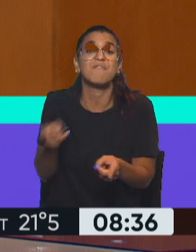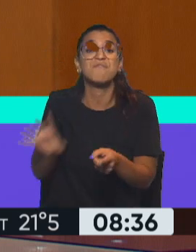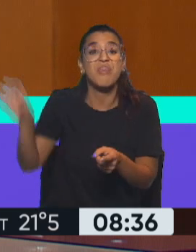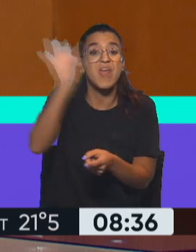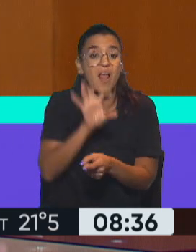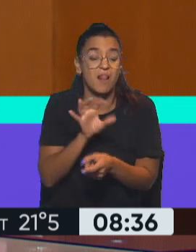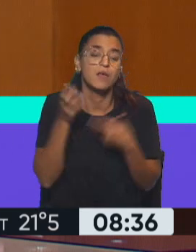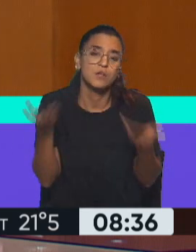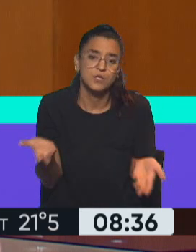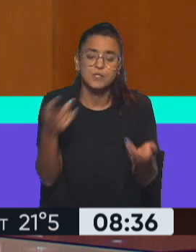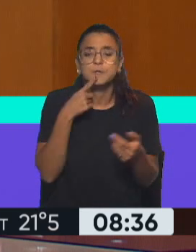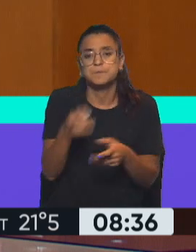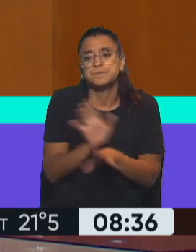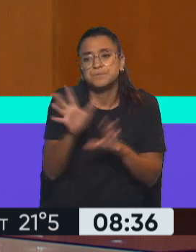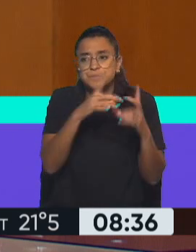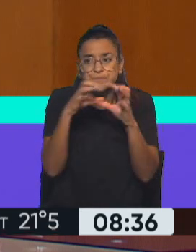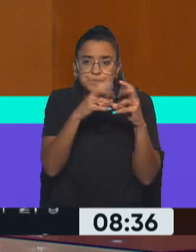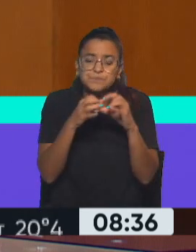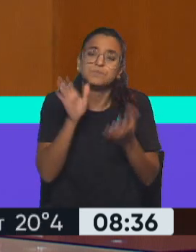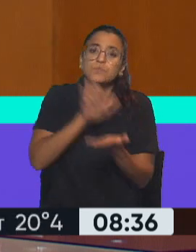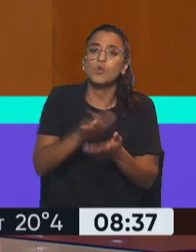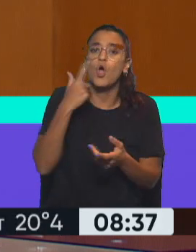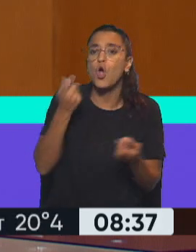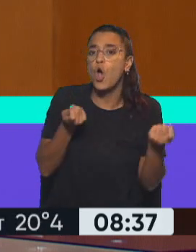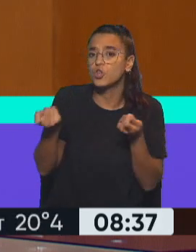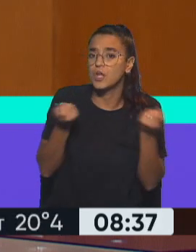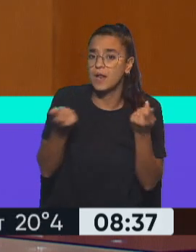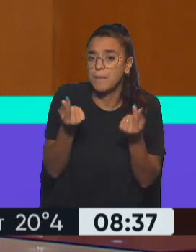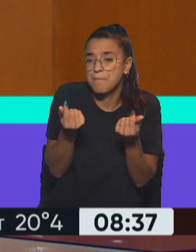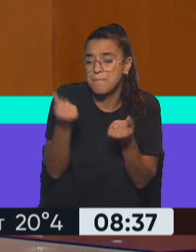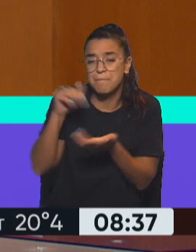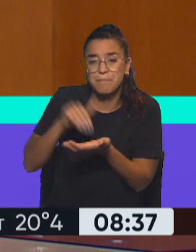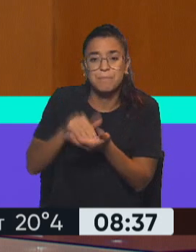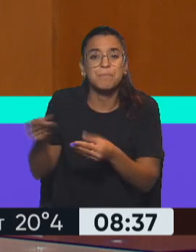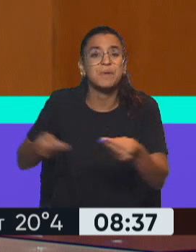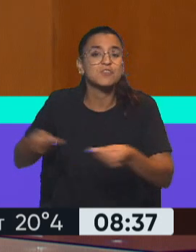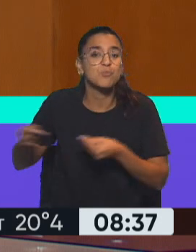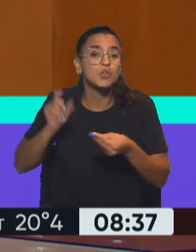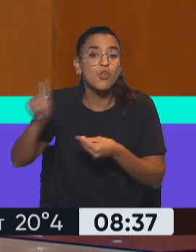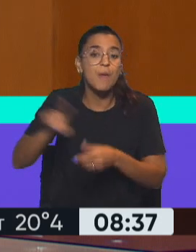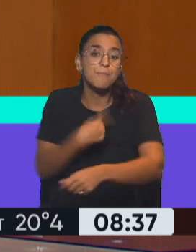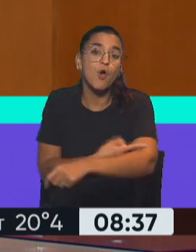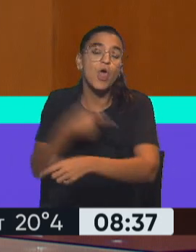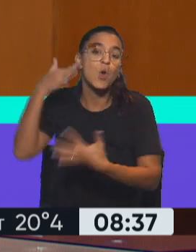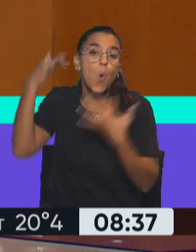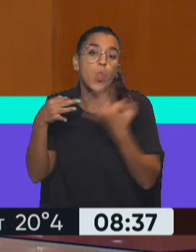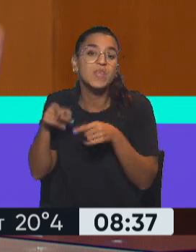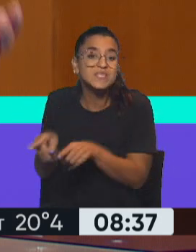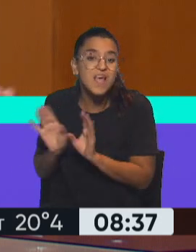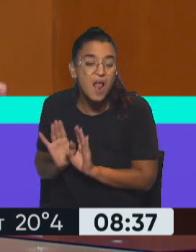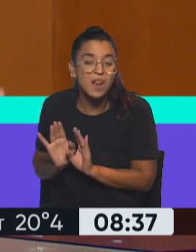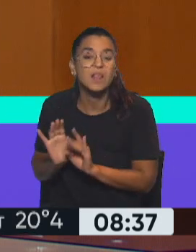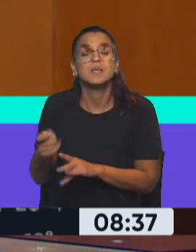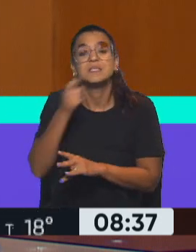última instancia de lo que están discutiendo es el control del híper millonario presupuesto del poder judicial y si el